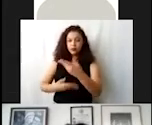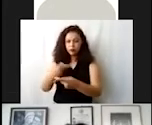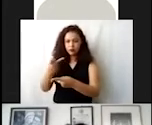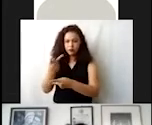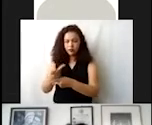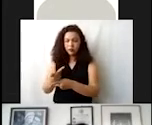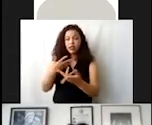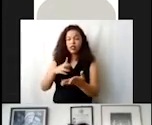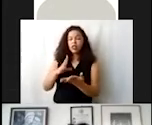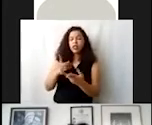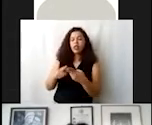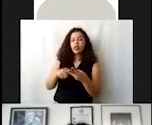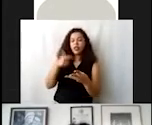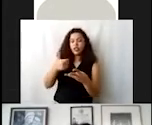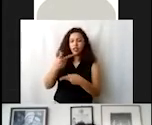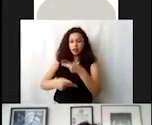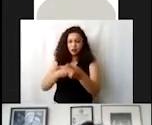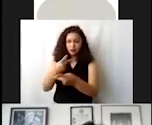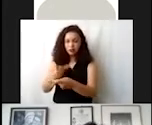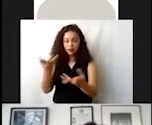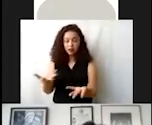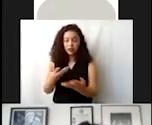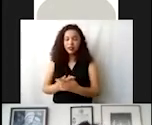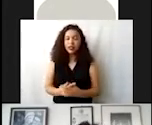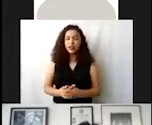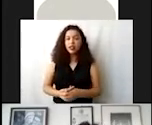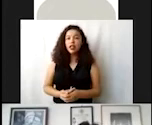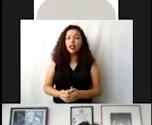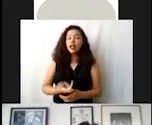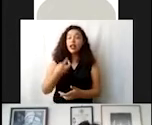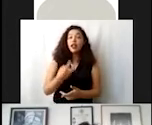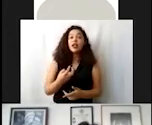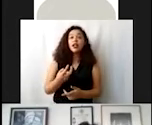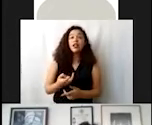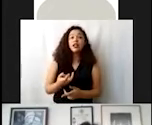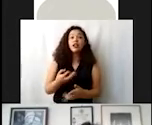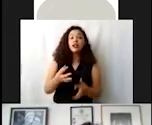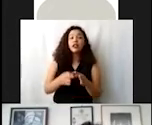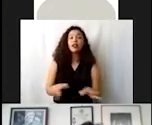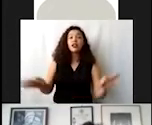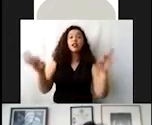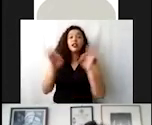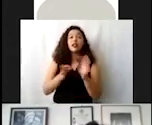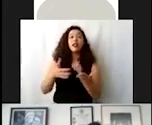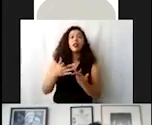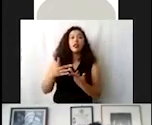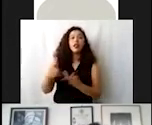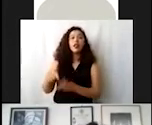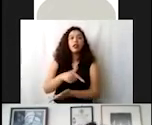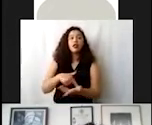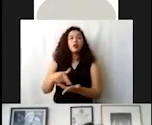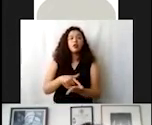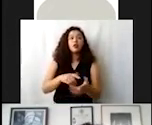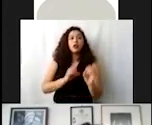préstamo, ¿sí? Entonces, la trascendencia que tiene el domicilio fiscal no es que tengas que satisfacer